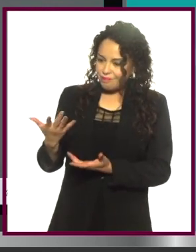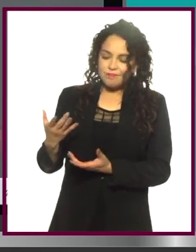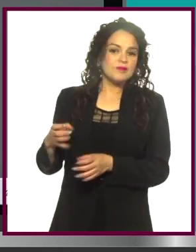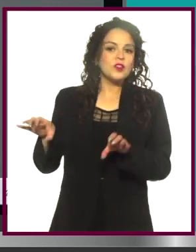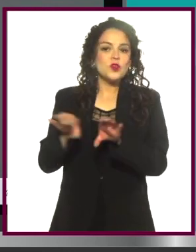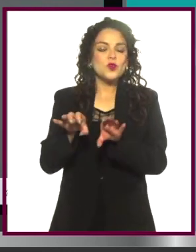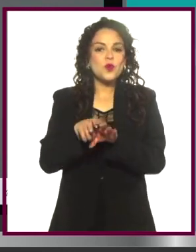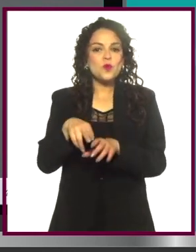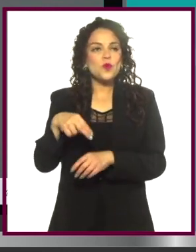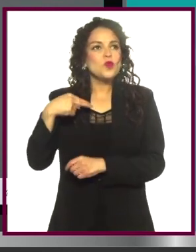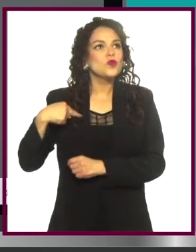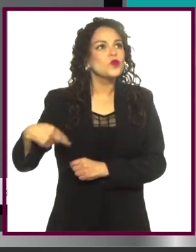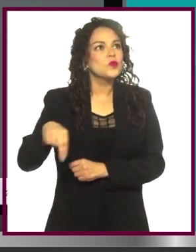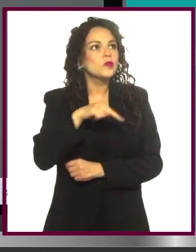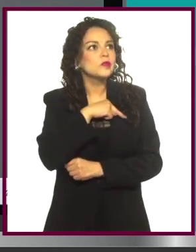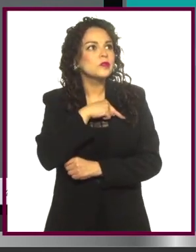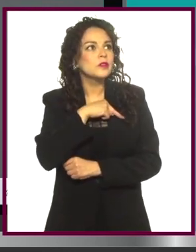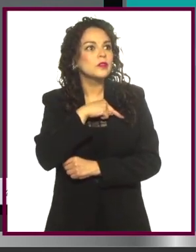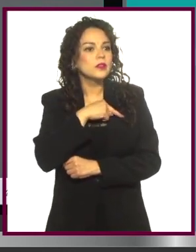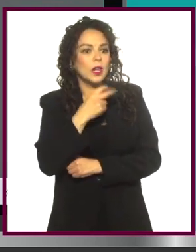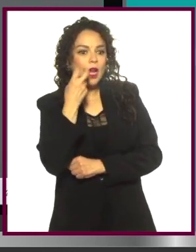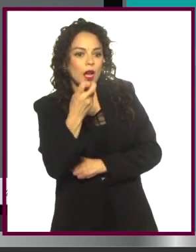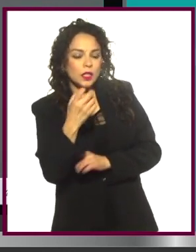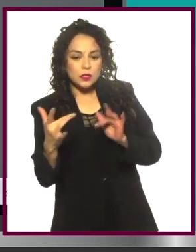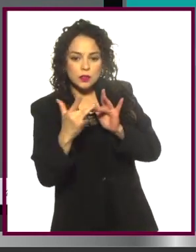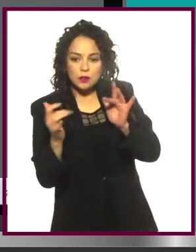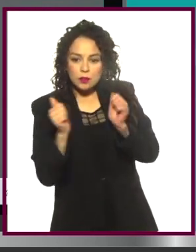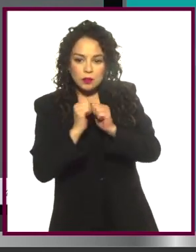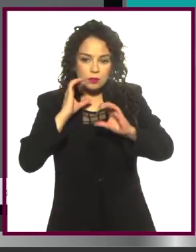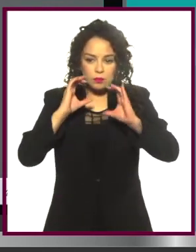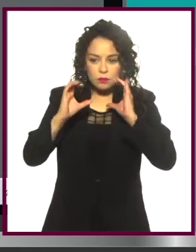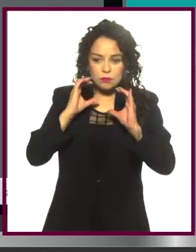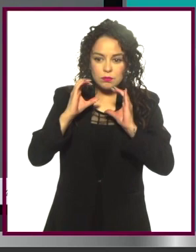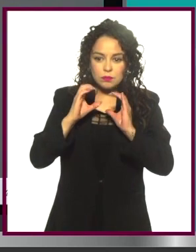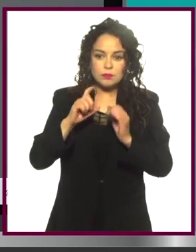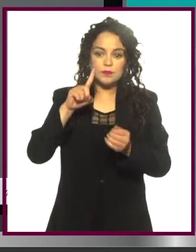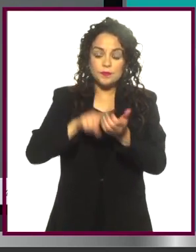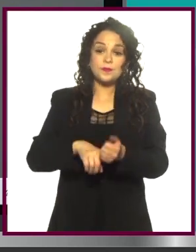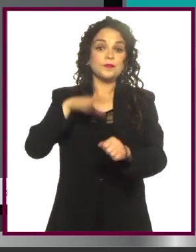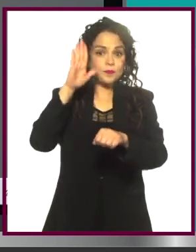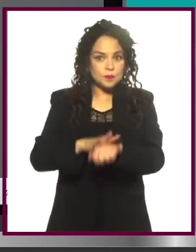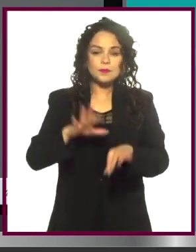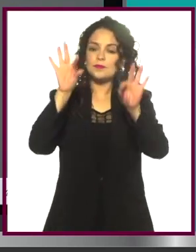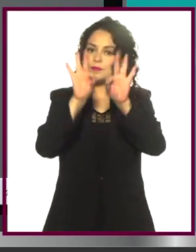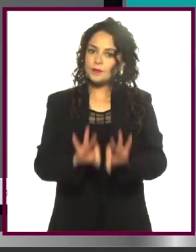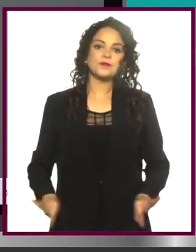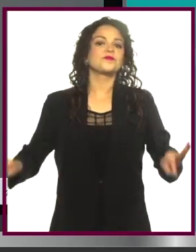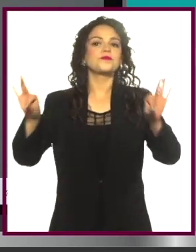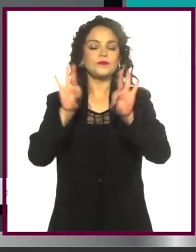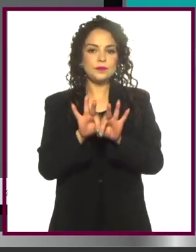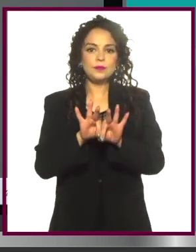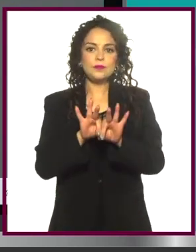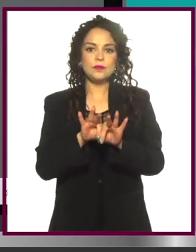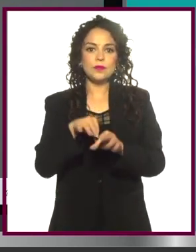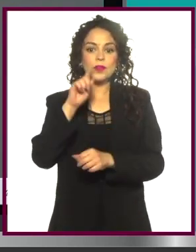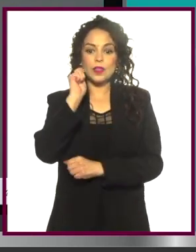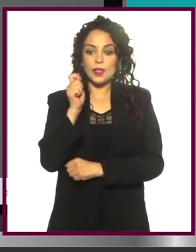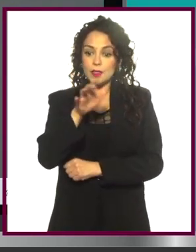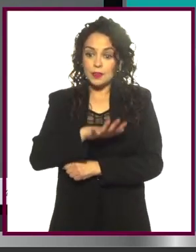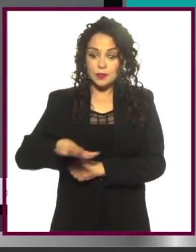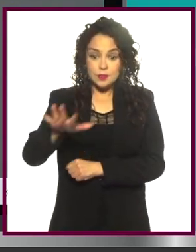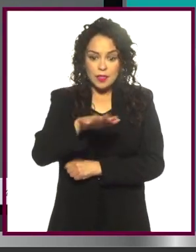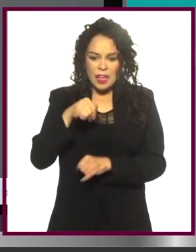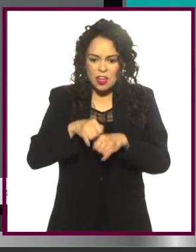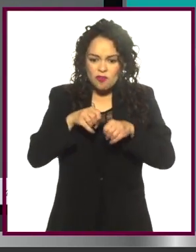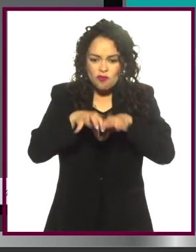es nuestra experiencia con el medio y que es incluso más importante que